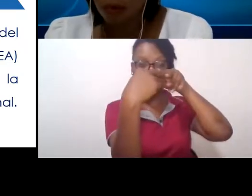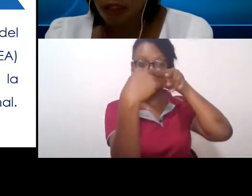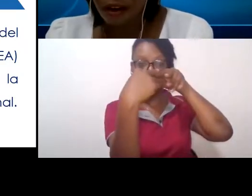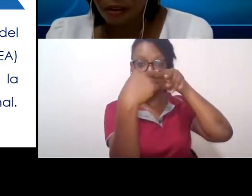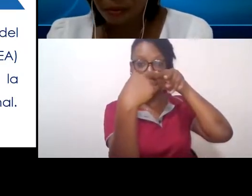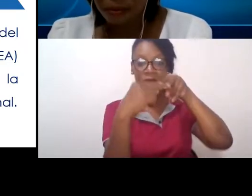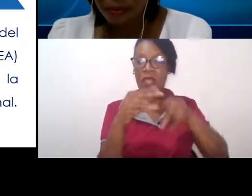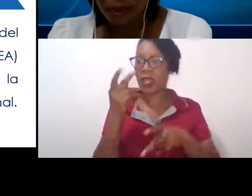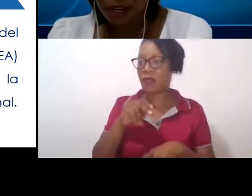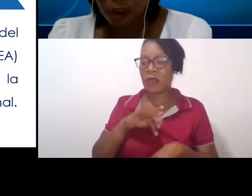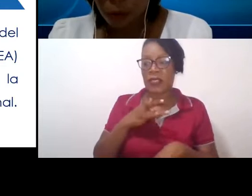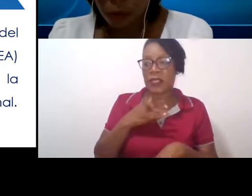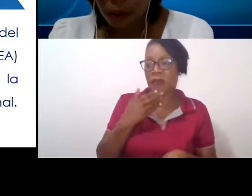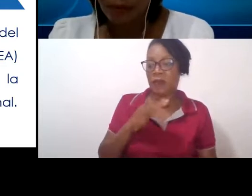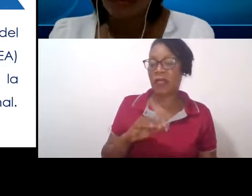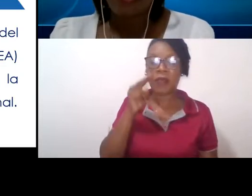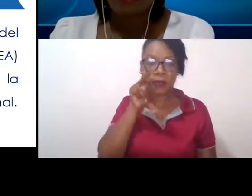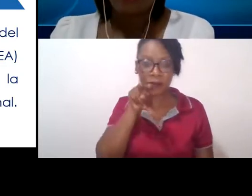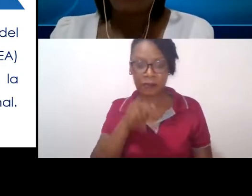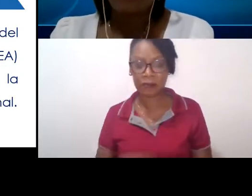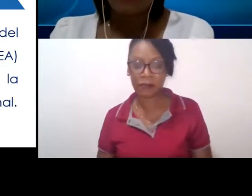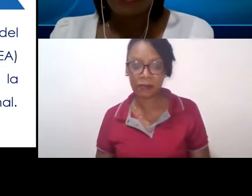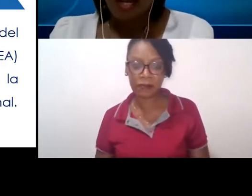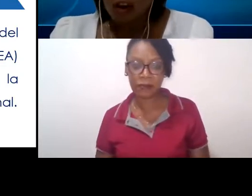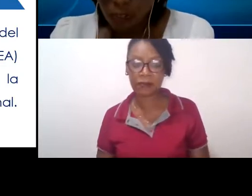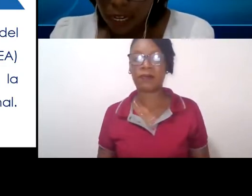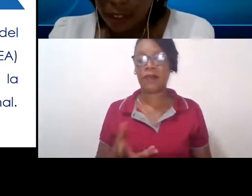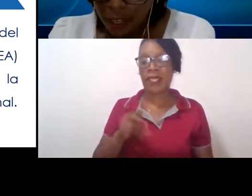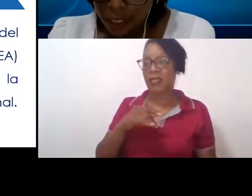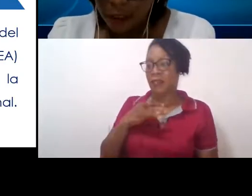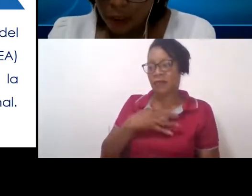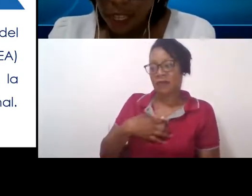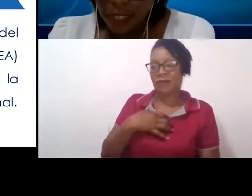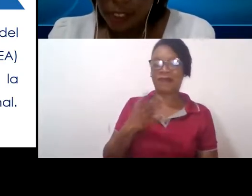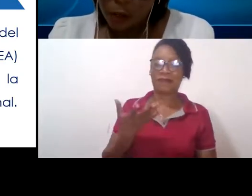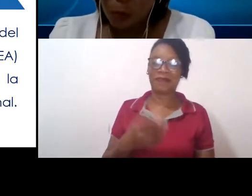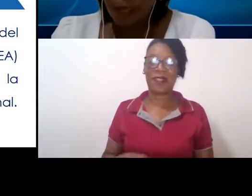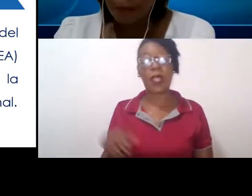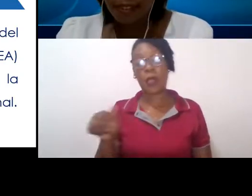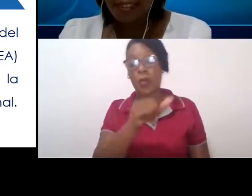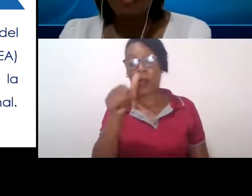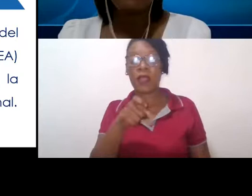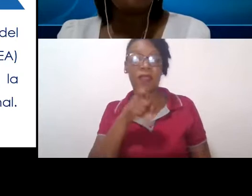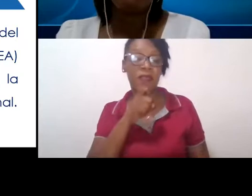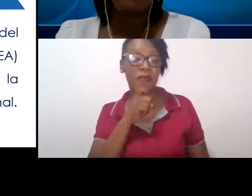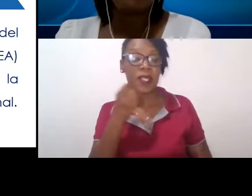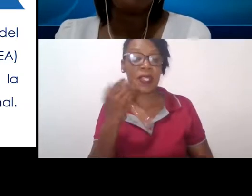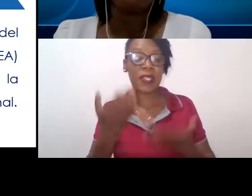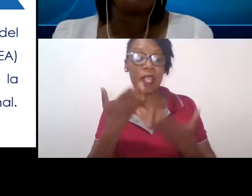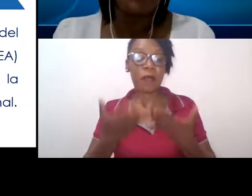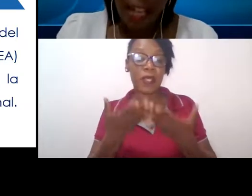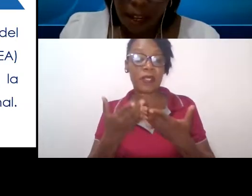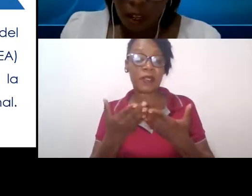no incomodarlo, para no incomodarlo. Entonces, otra de las dificultades que ellos pueden presentar es